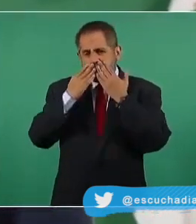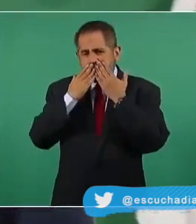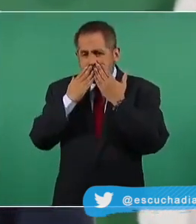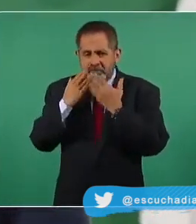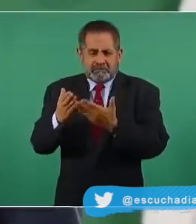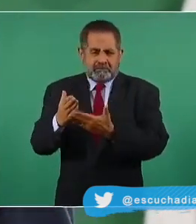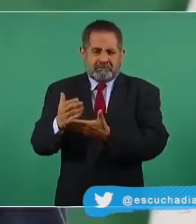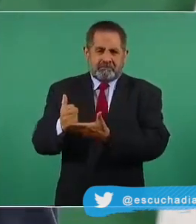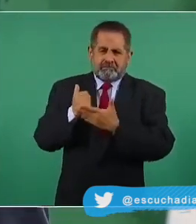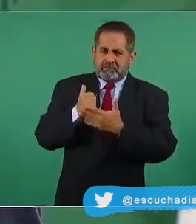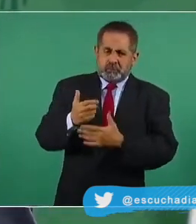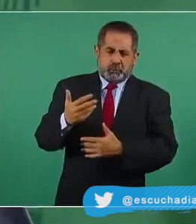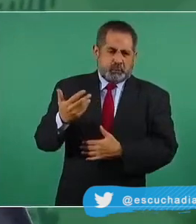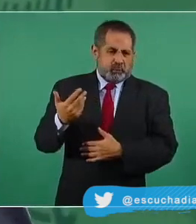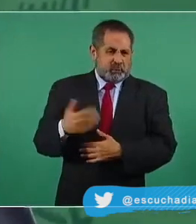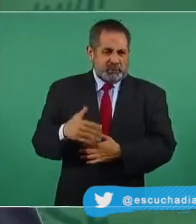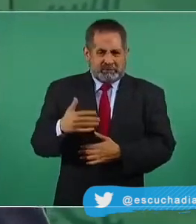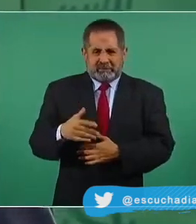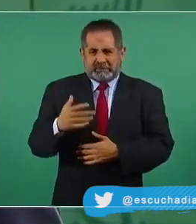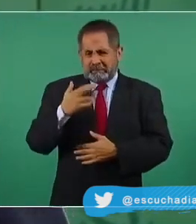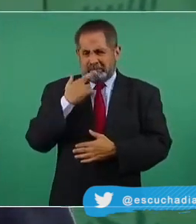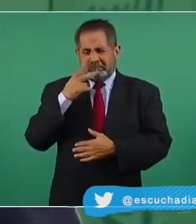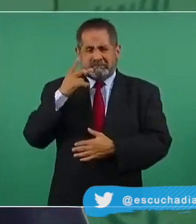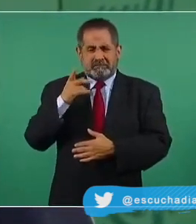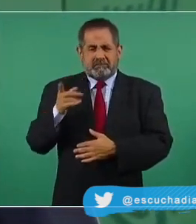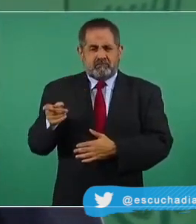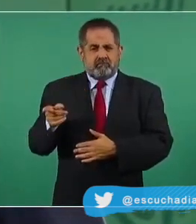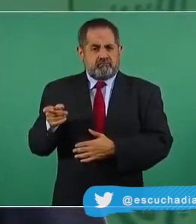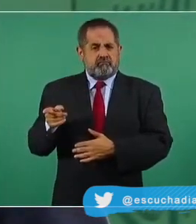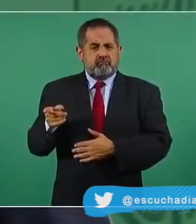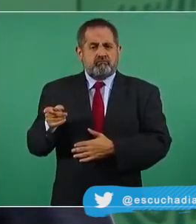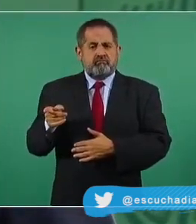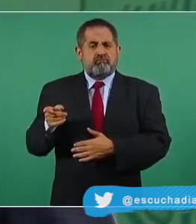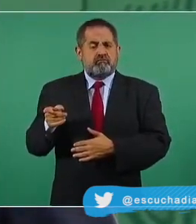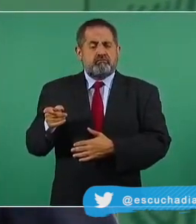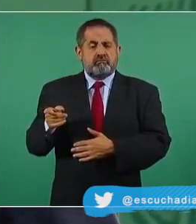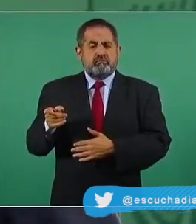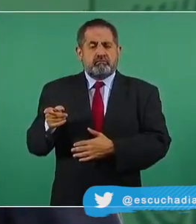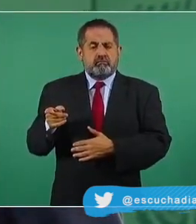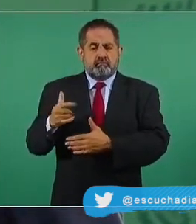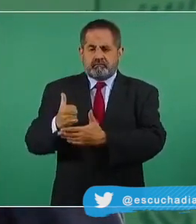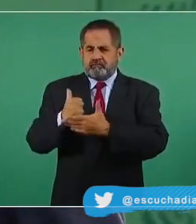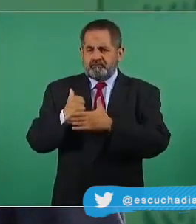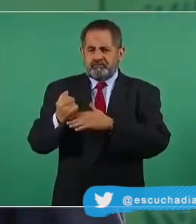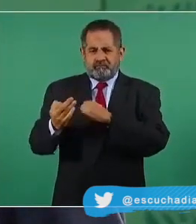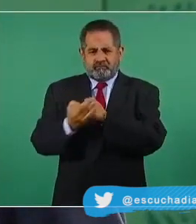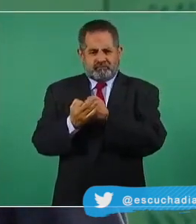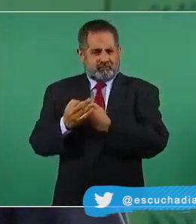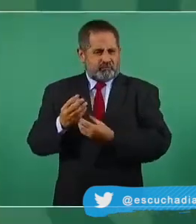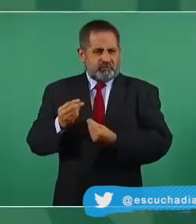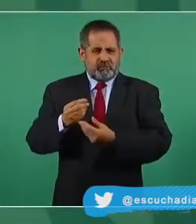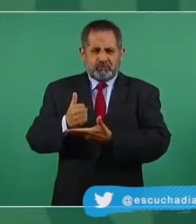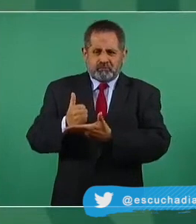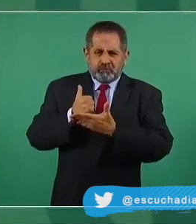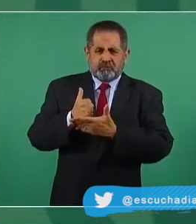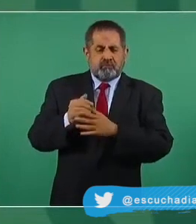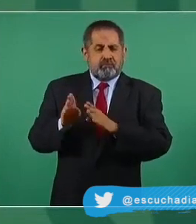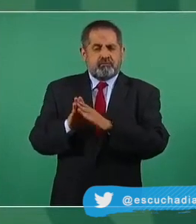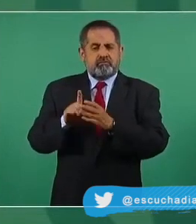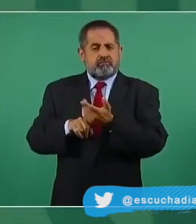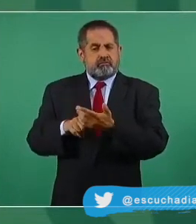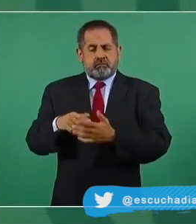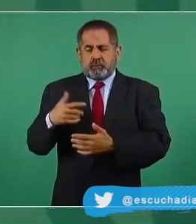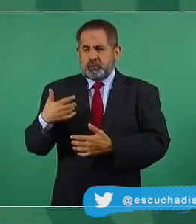sino en la parte humana. Destaca que a pesar de las adversidades, no se ha endeudado al país y subraya que hasta el momento no hay una